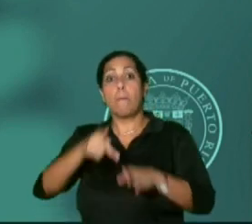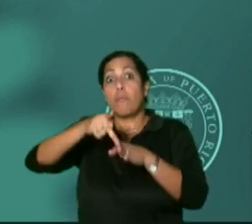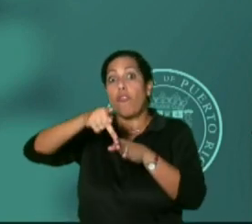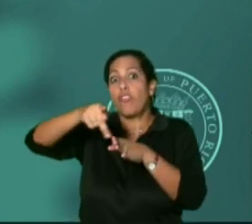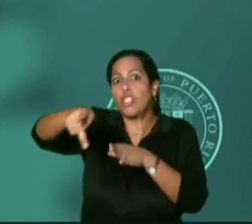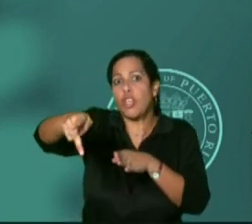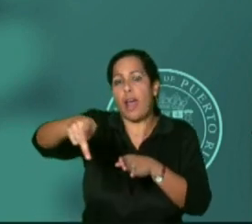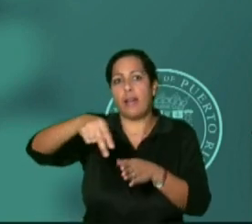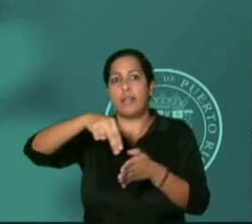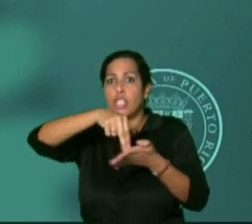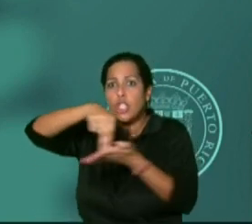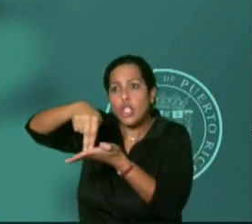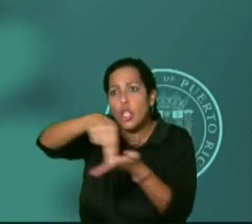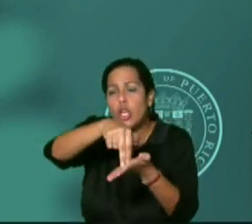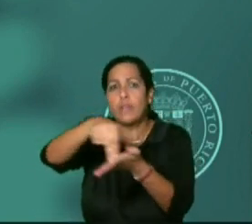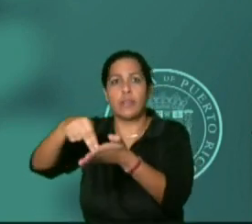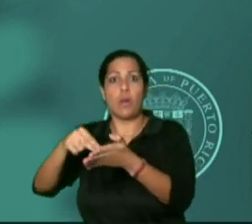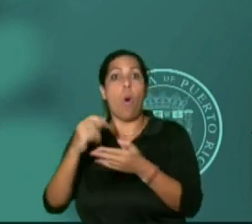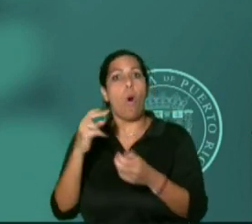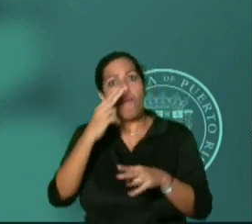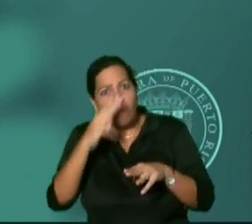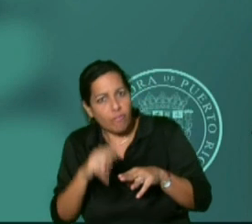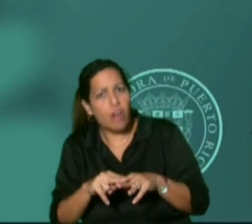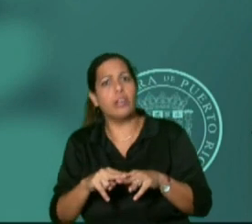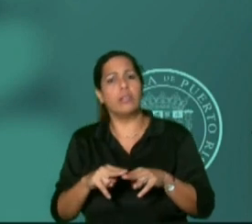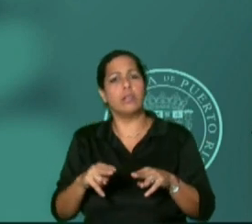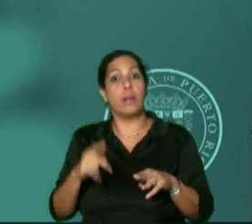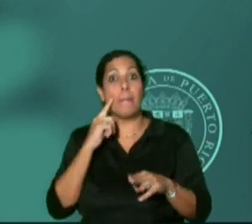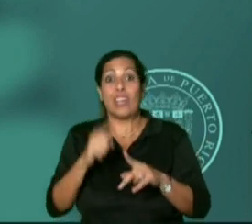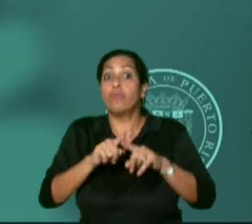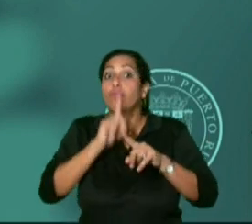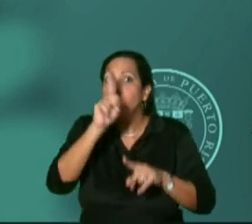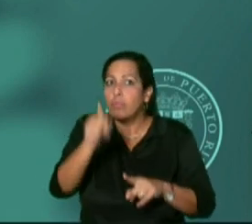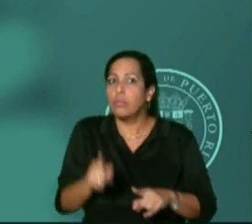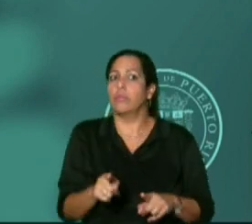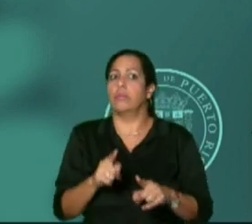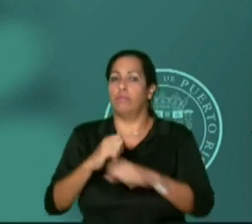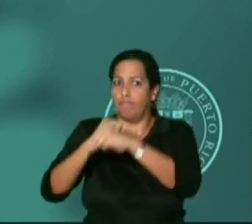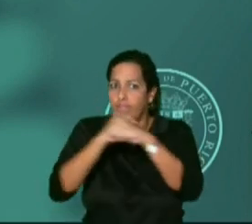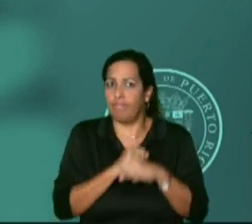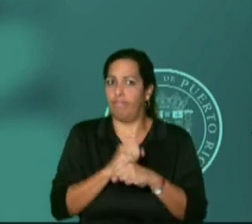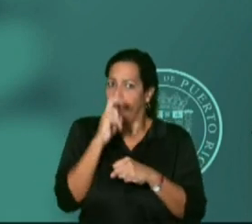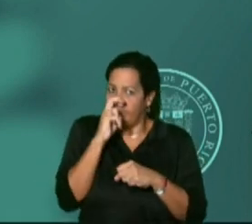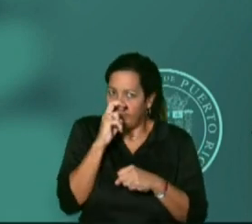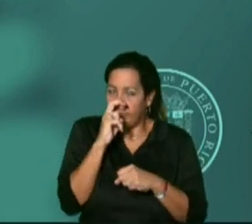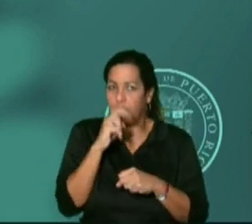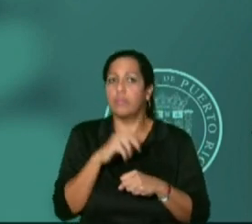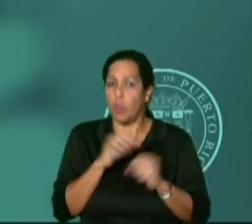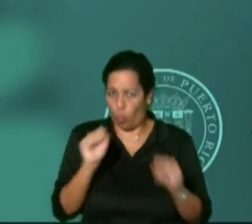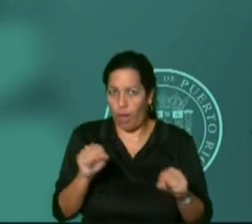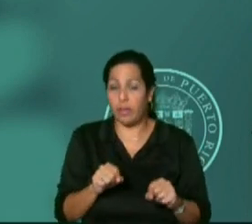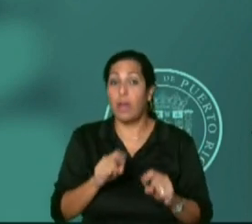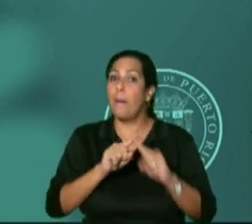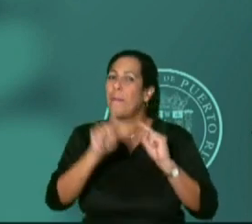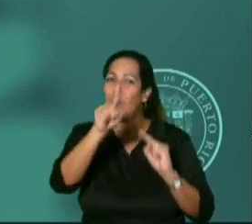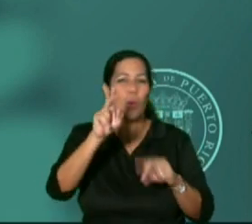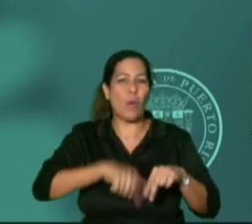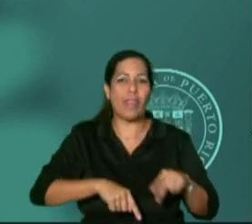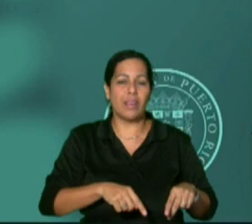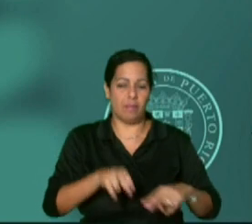forma profesional o recreativa y realizando las medidas cautelares. No se permitirán neveritas